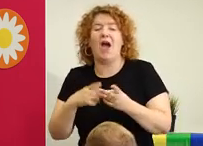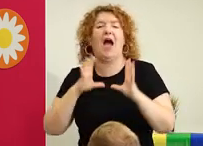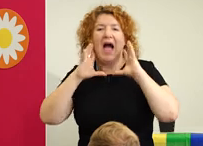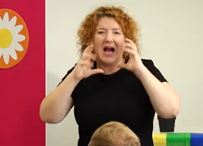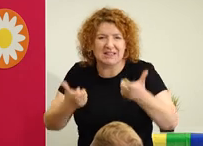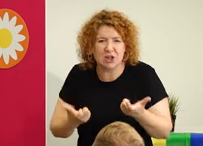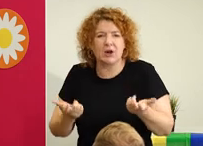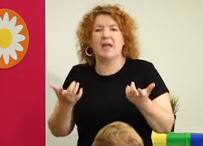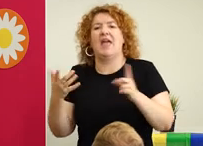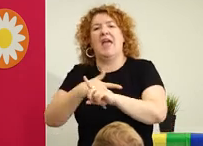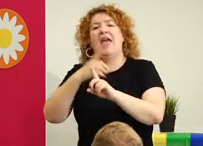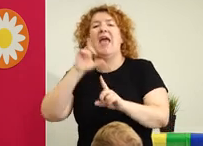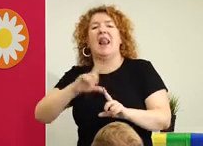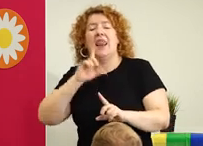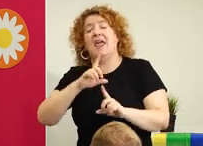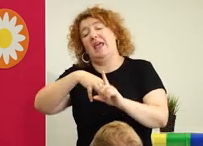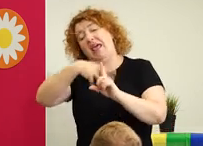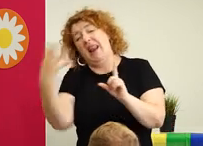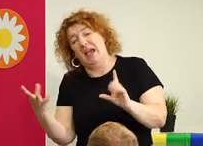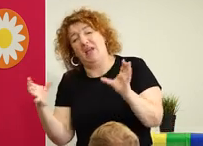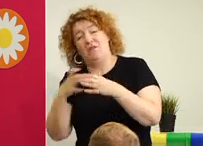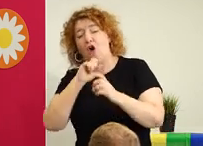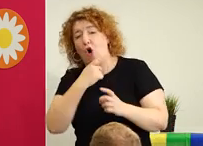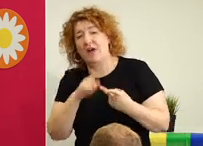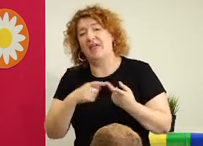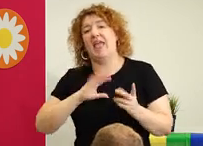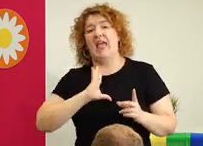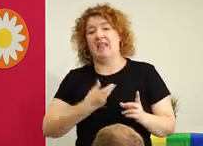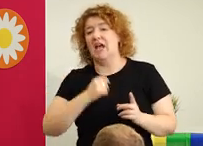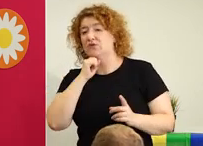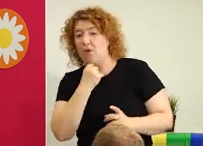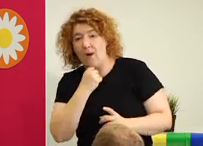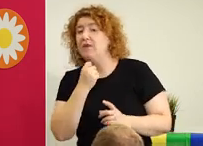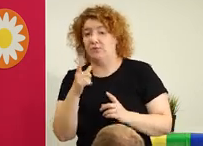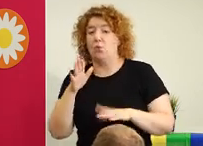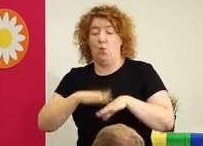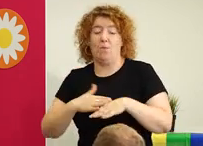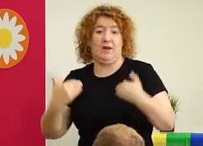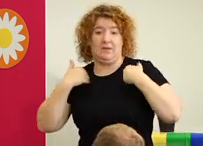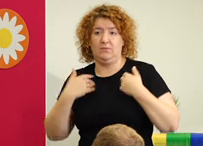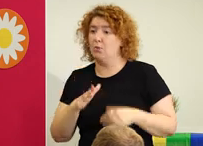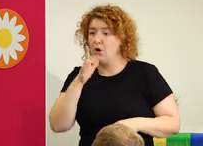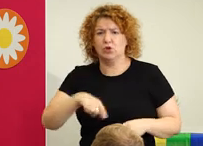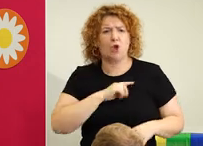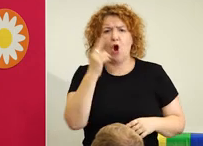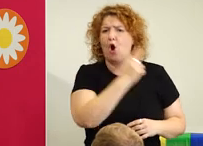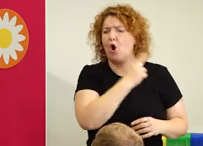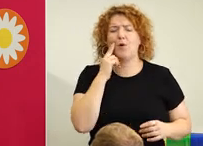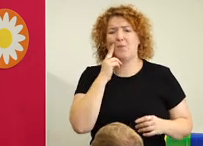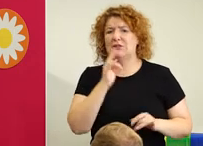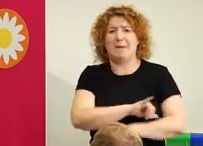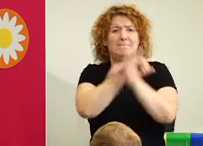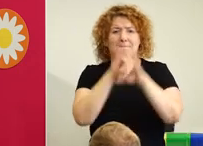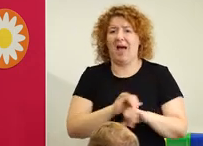violencia LGTBI-fóbica y de la violencia transfoba. Y este, por eso, es un momento en el que hay que comprometerse firmemente con la defensa de la